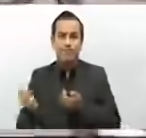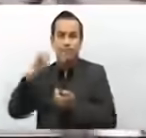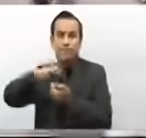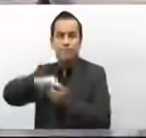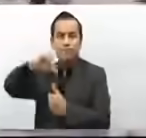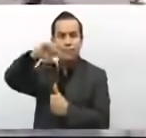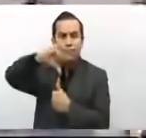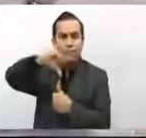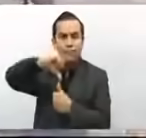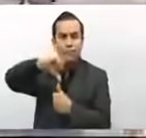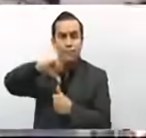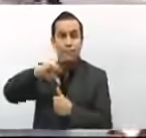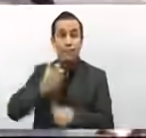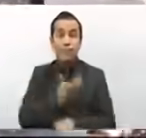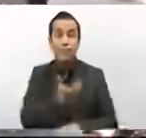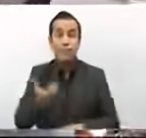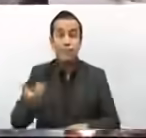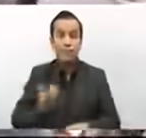familiar.